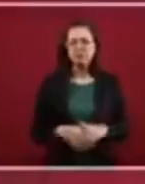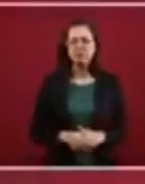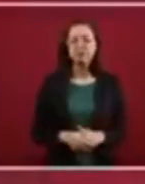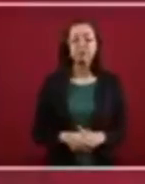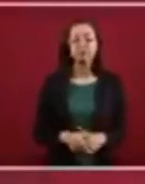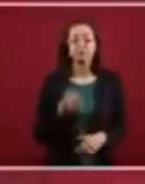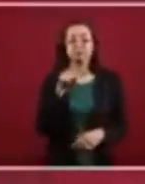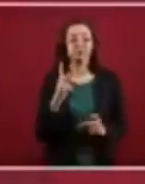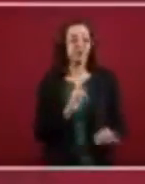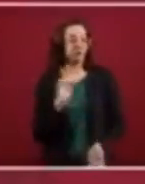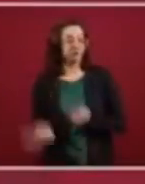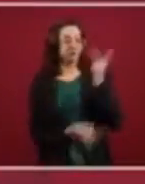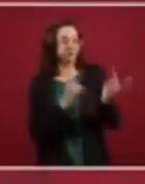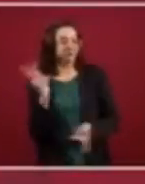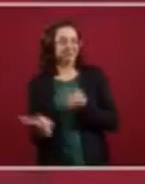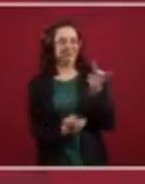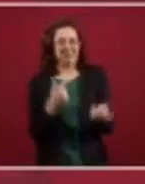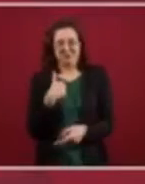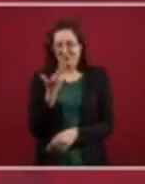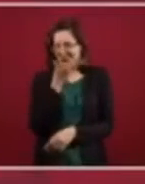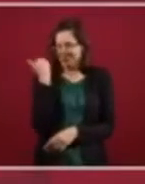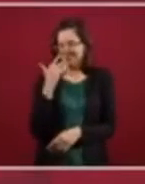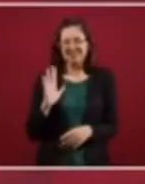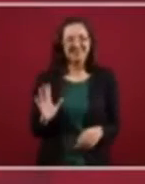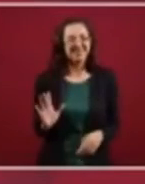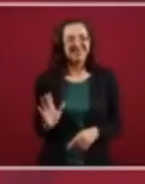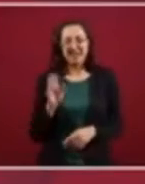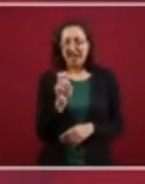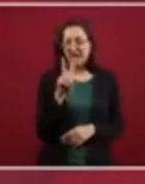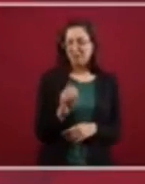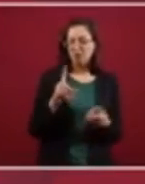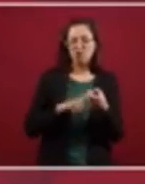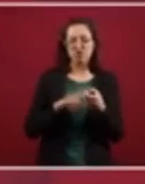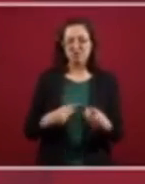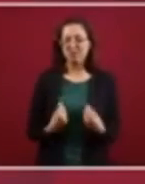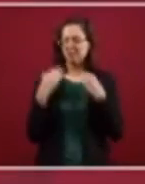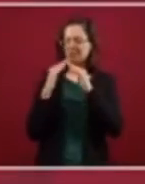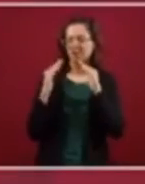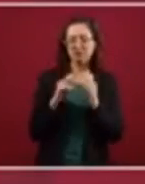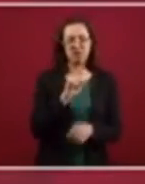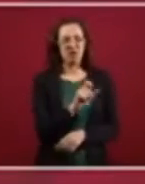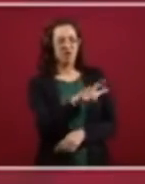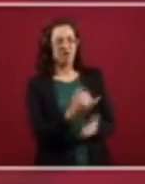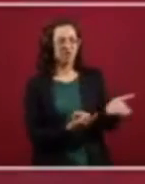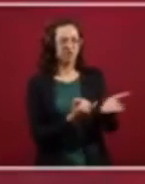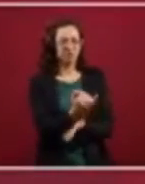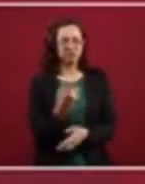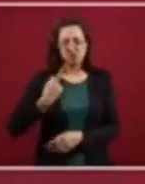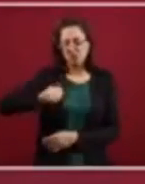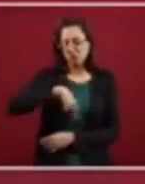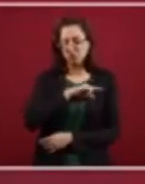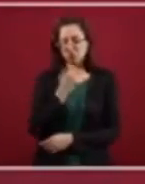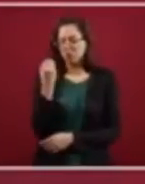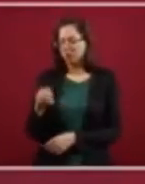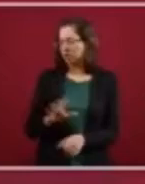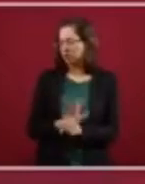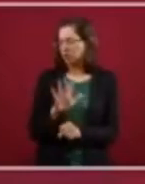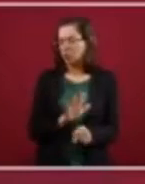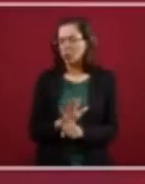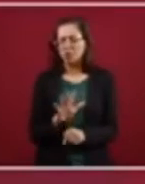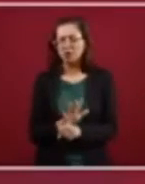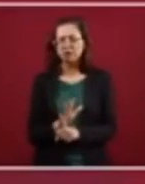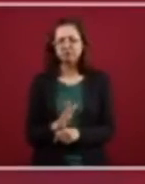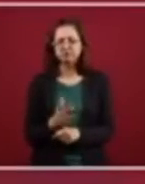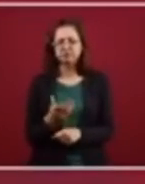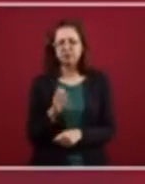no sabemos y dependen de decisiones que Evo va a tomar. ¿Dónde va a vivir? Pues es una decisión de él. ¿Qué obligaciones tenemos respecto a él y a